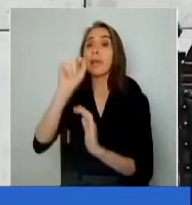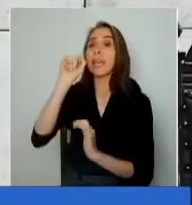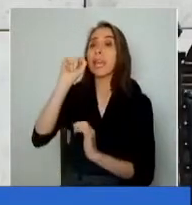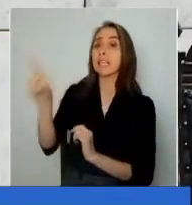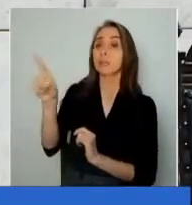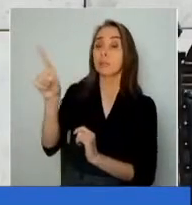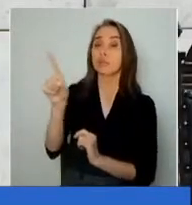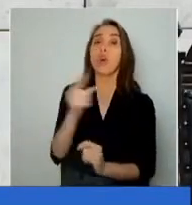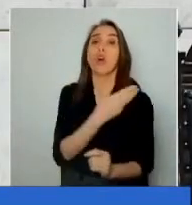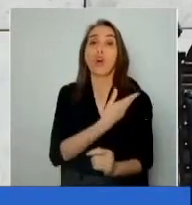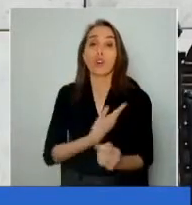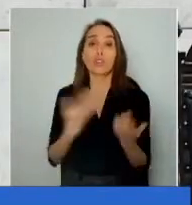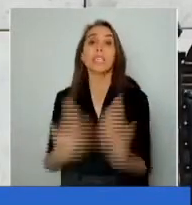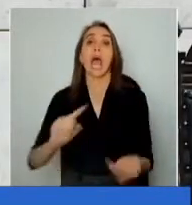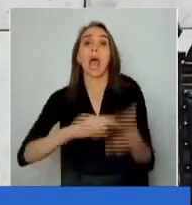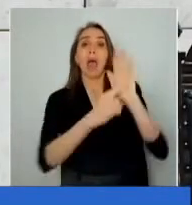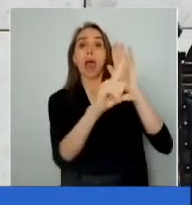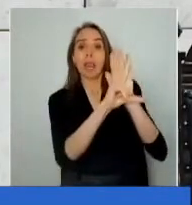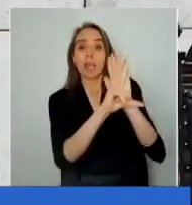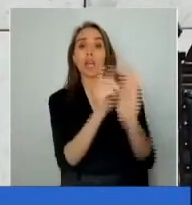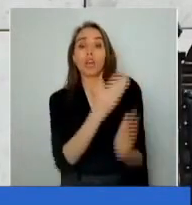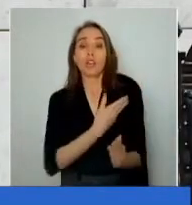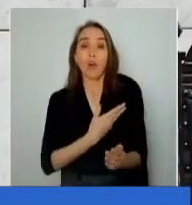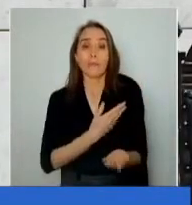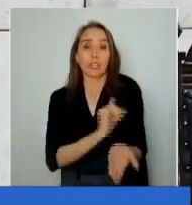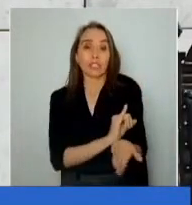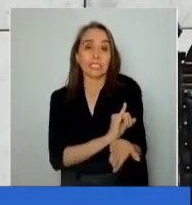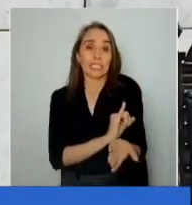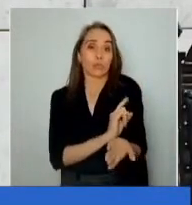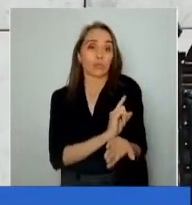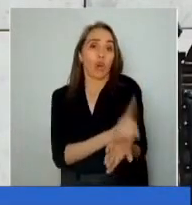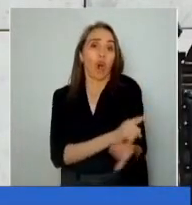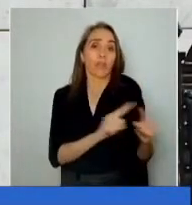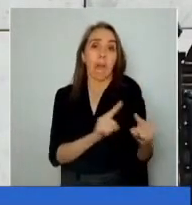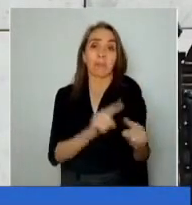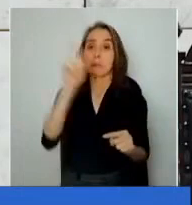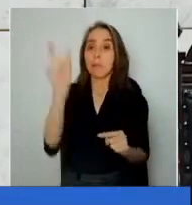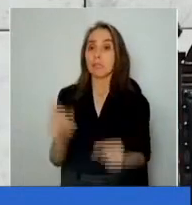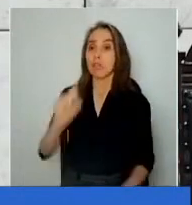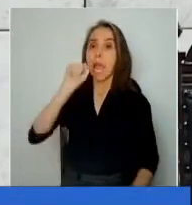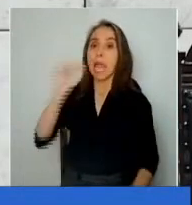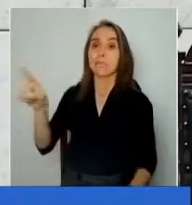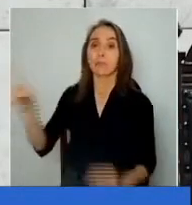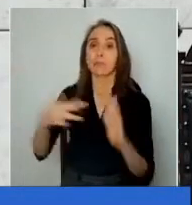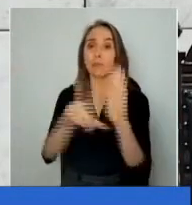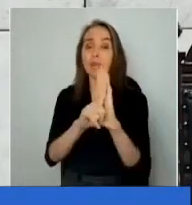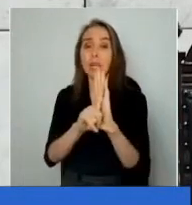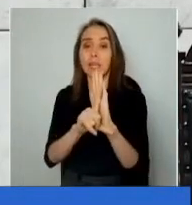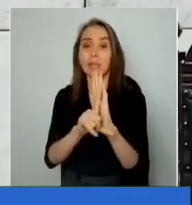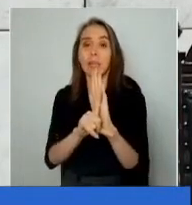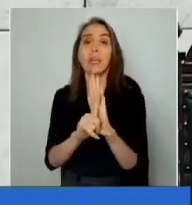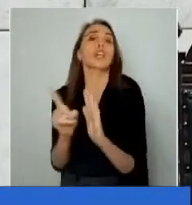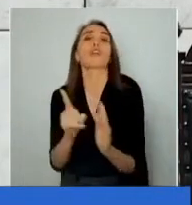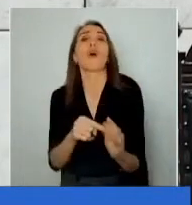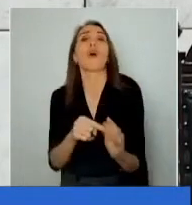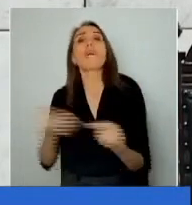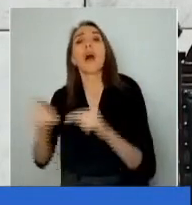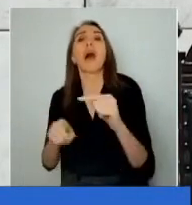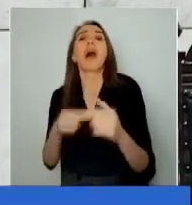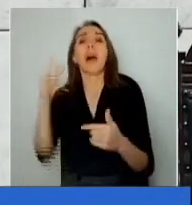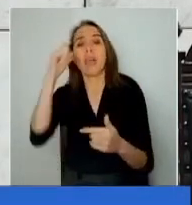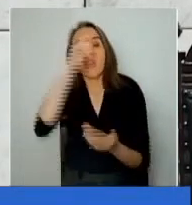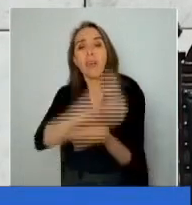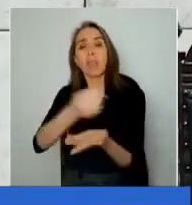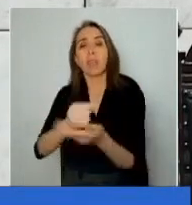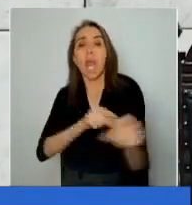administrativa deba expulsar a una persona por haber cometido un delito ya no tenga que hacer procedimiento engorrosos como